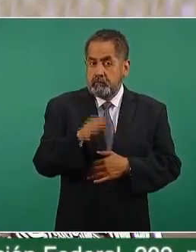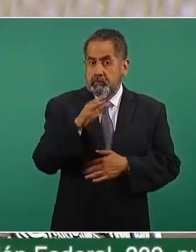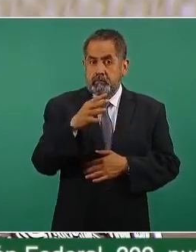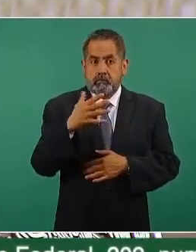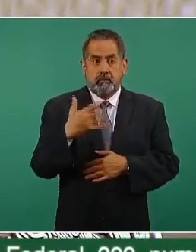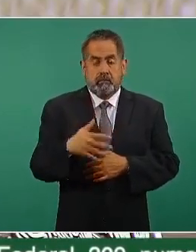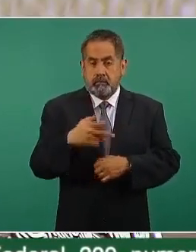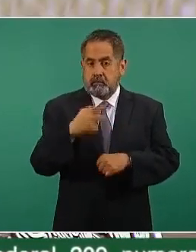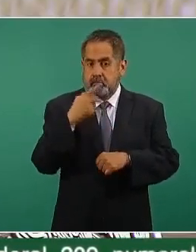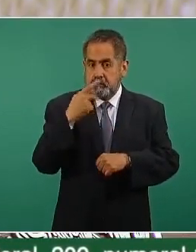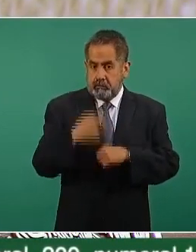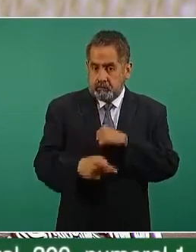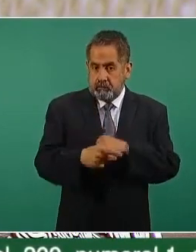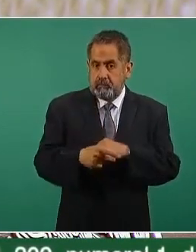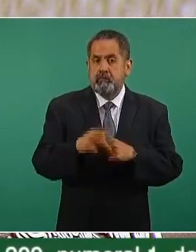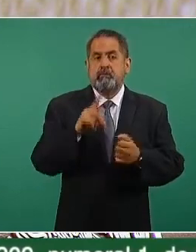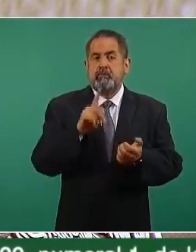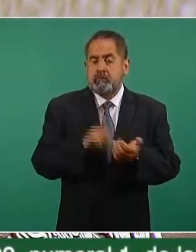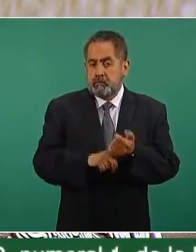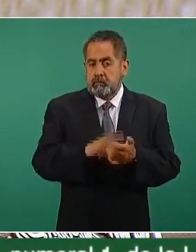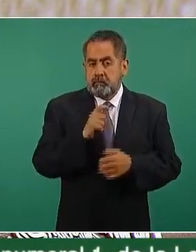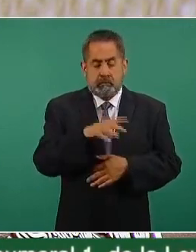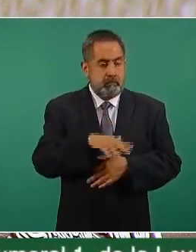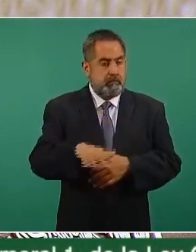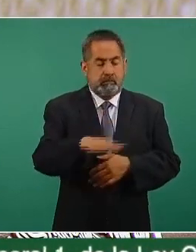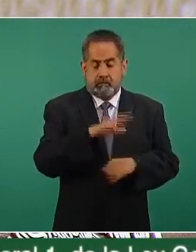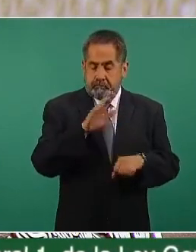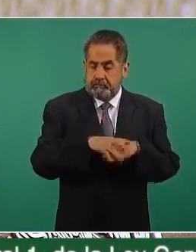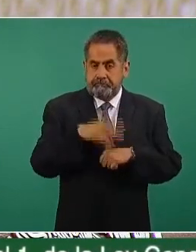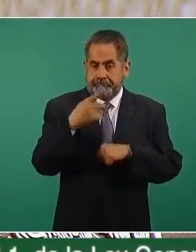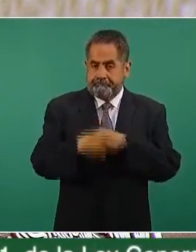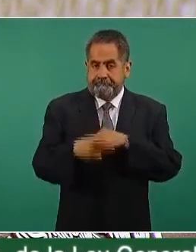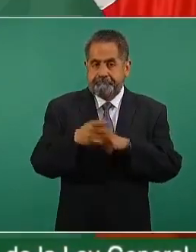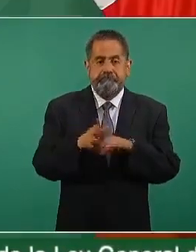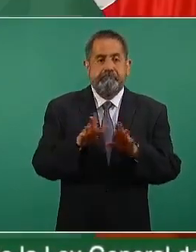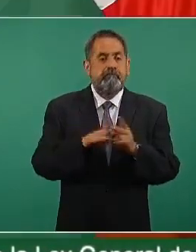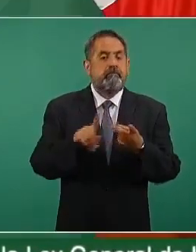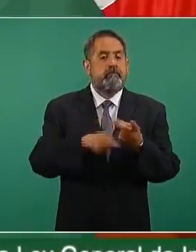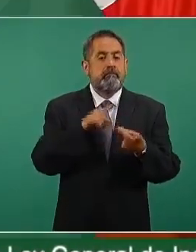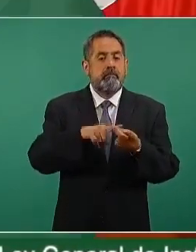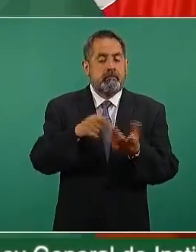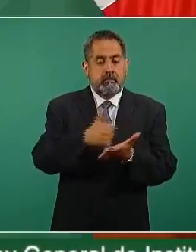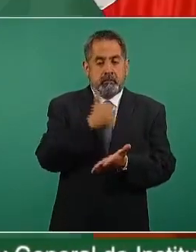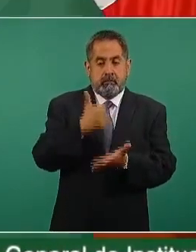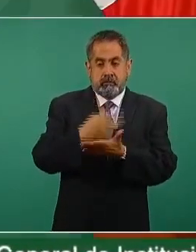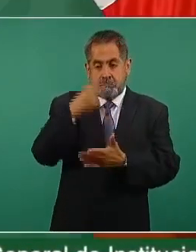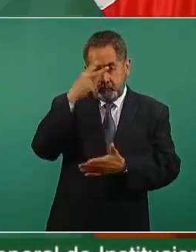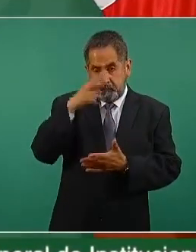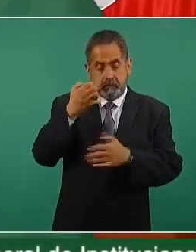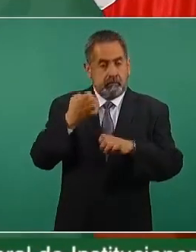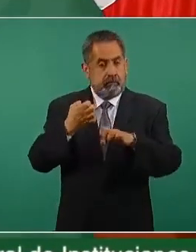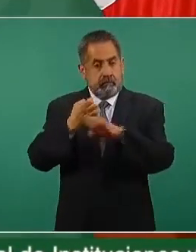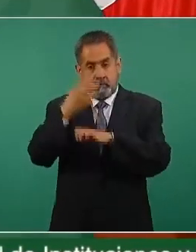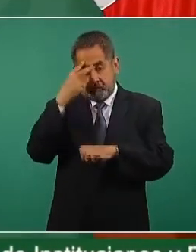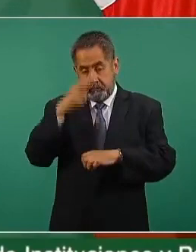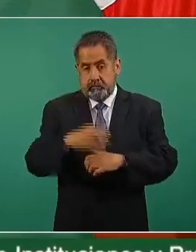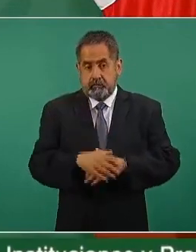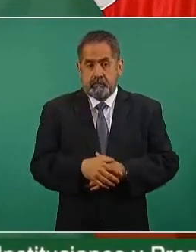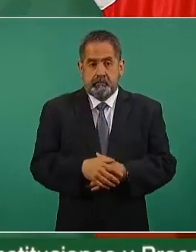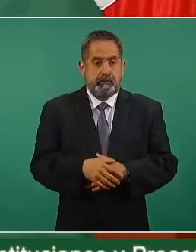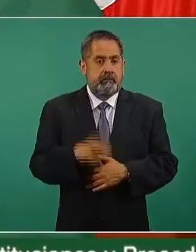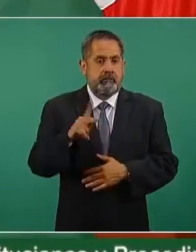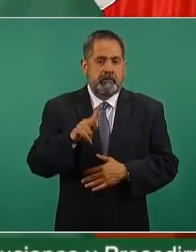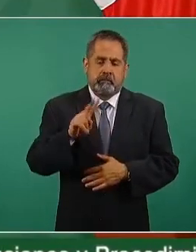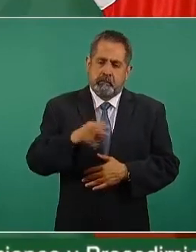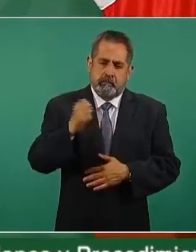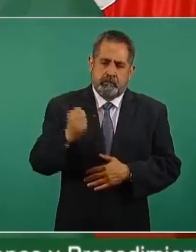han puesto en riesgo a la población, en particular en la Ciudad de México y Estado de México.